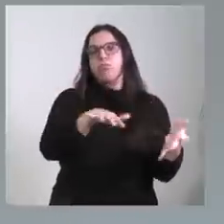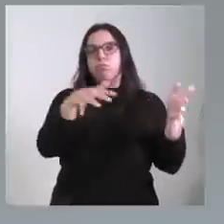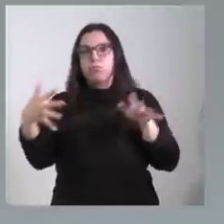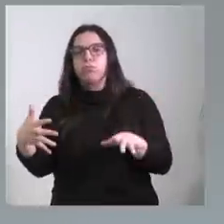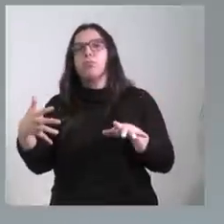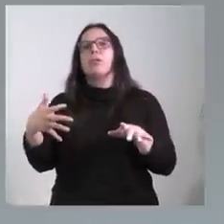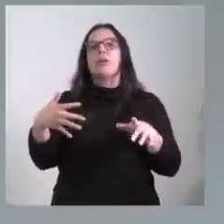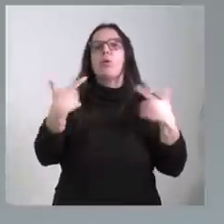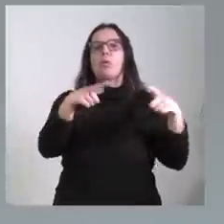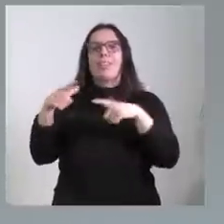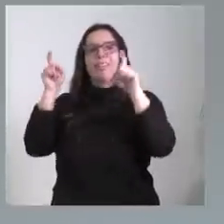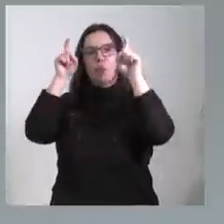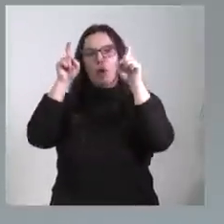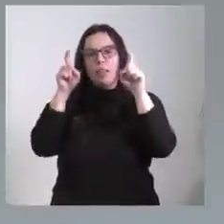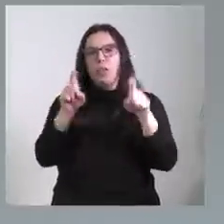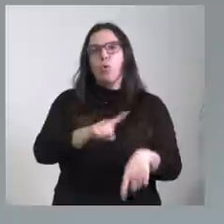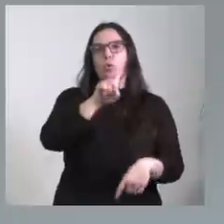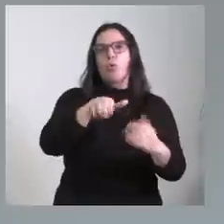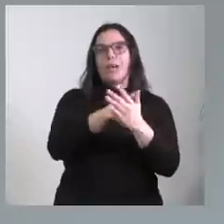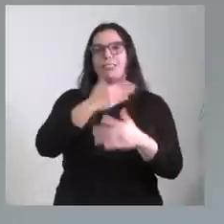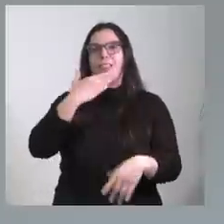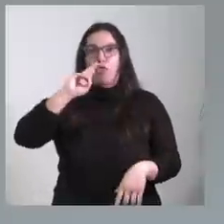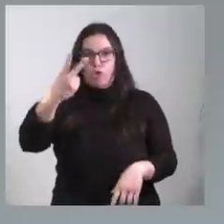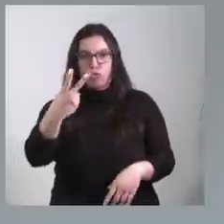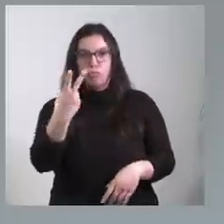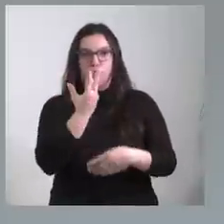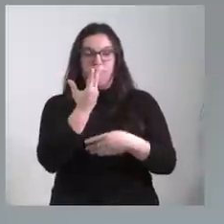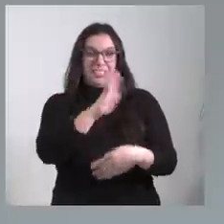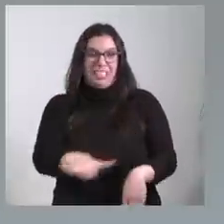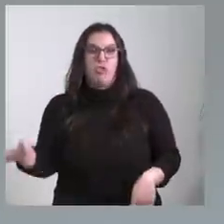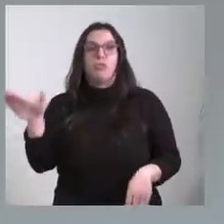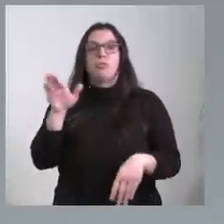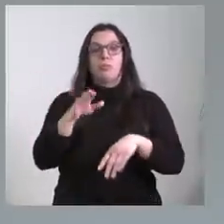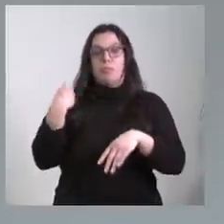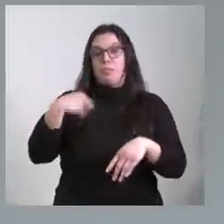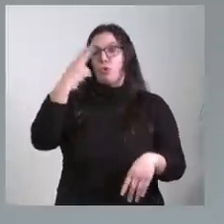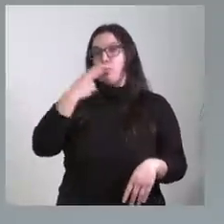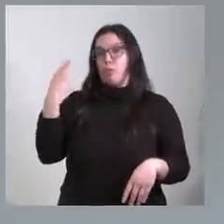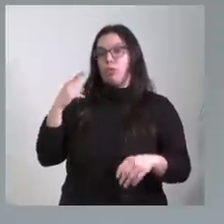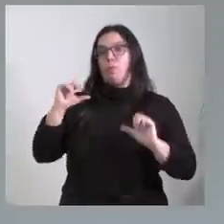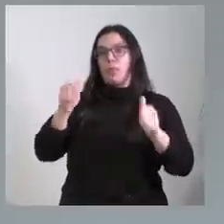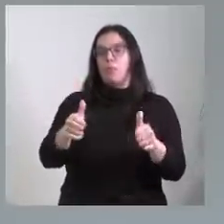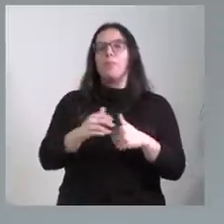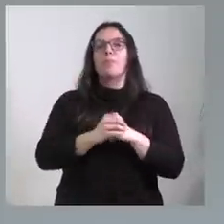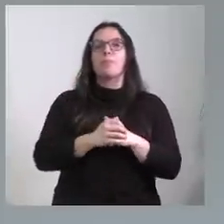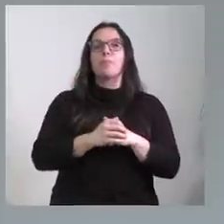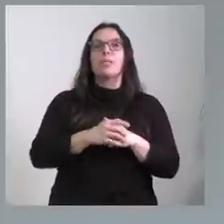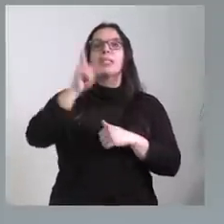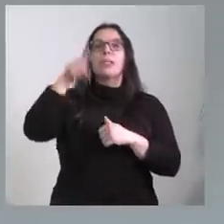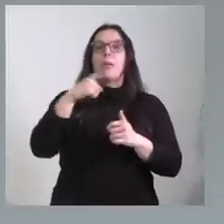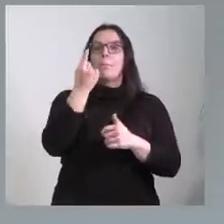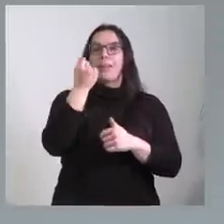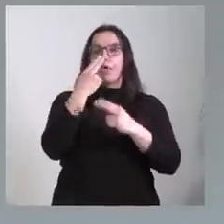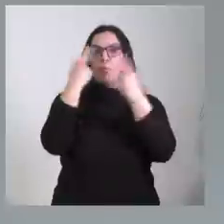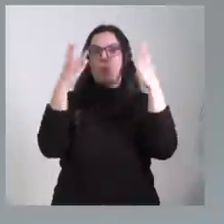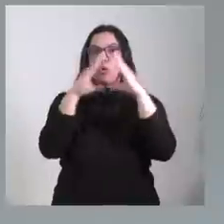de unidades de educación de 1 a 2 años de acuerdo con el compromiso que ya se impuso este ejercicio dos o tres años la reducción de los precios públicos